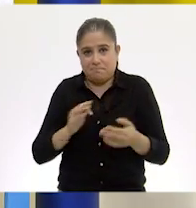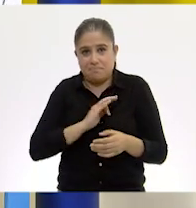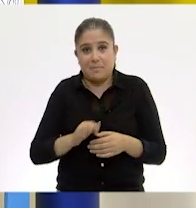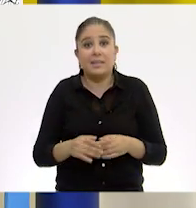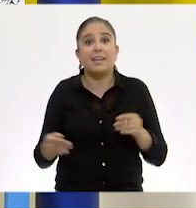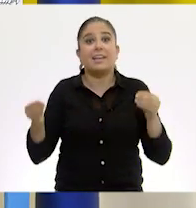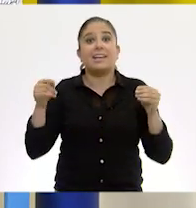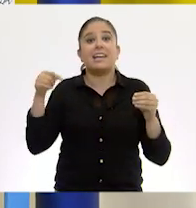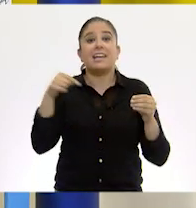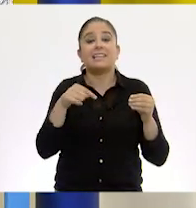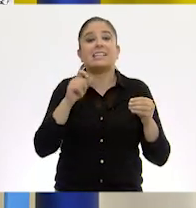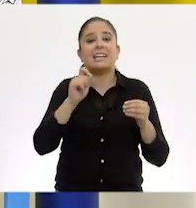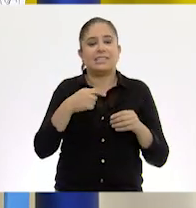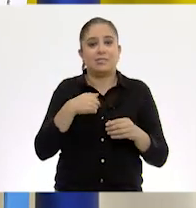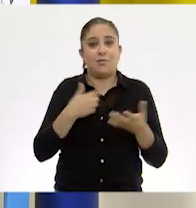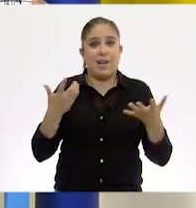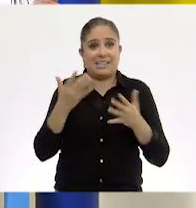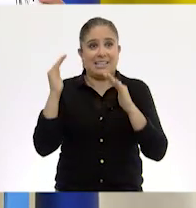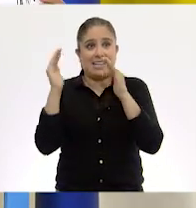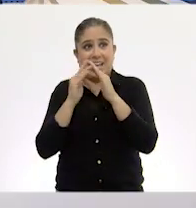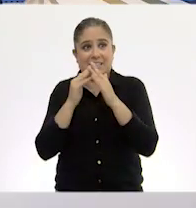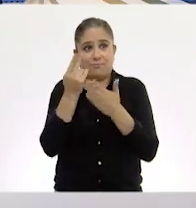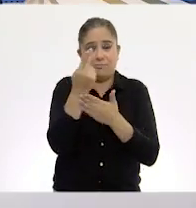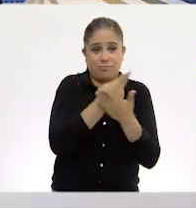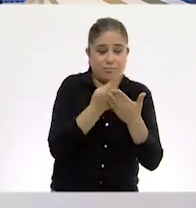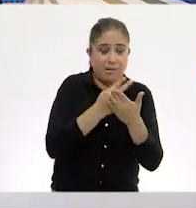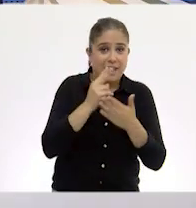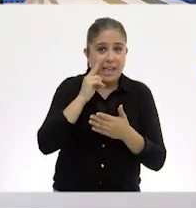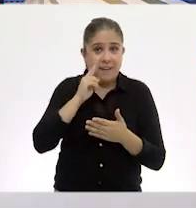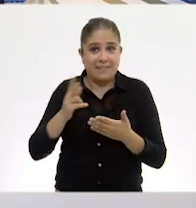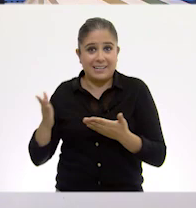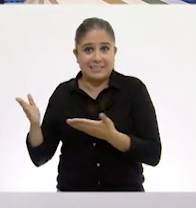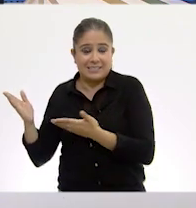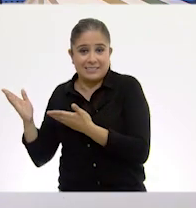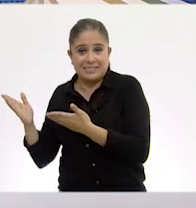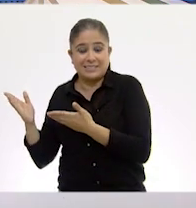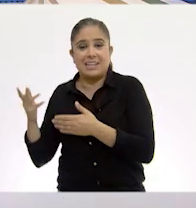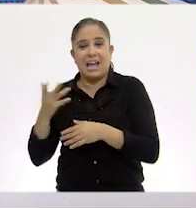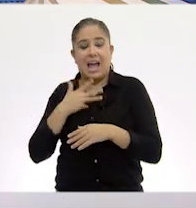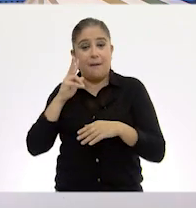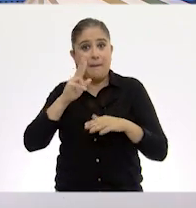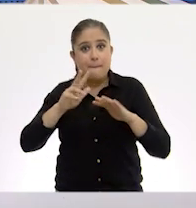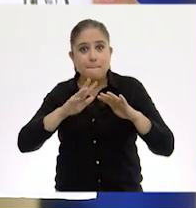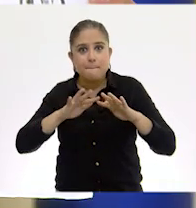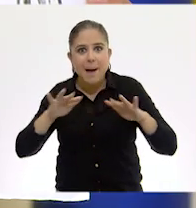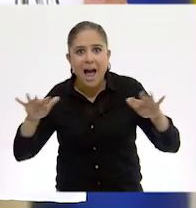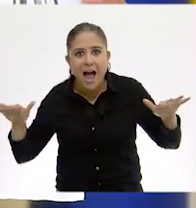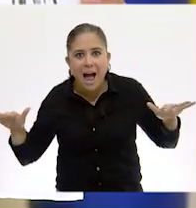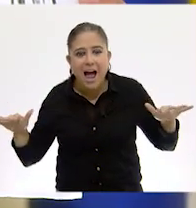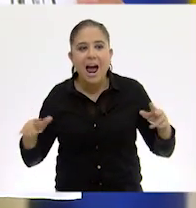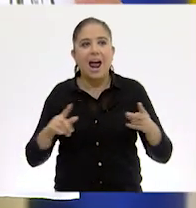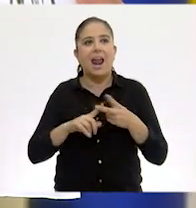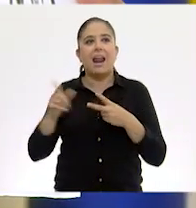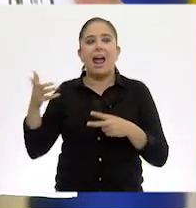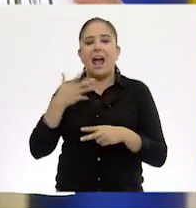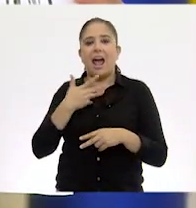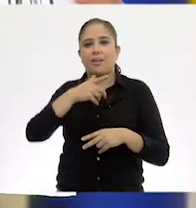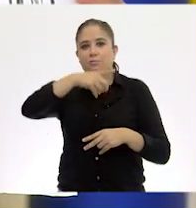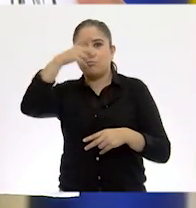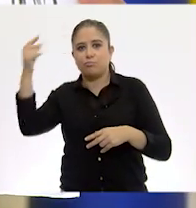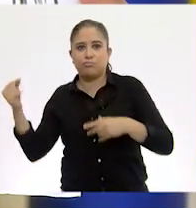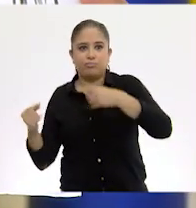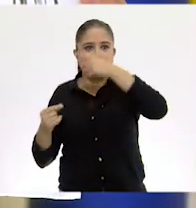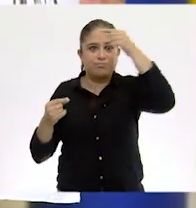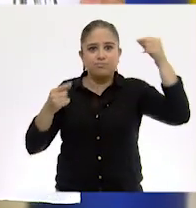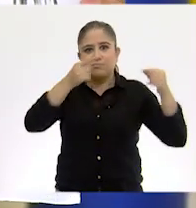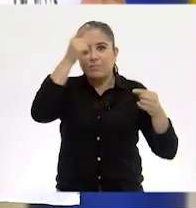este es el boceto que yo hice en casa, como pueden ver. ¡Wow! Muy bien, ahí veo el mar. Exacto. También vemos unas palmeritas. Mi familia.